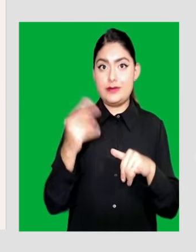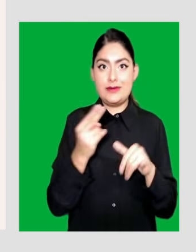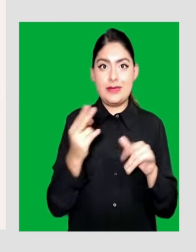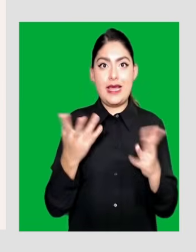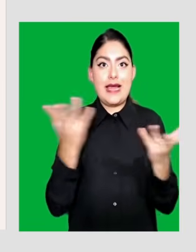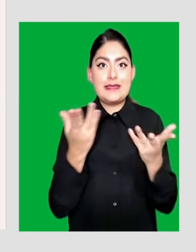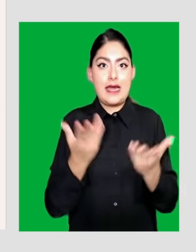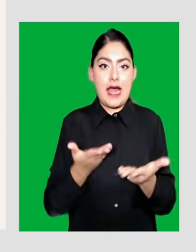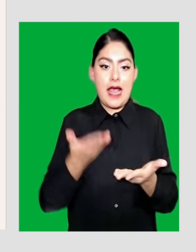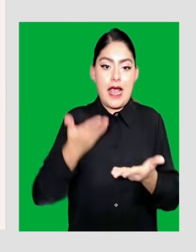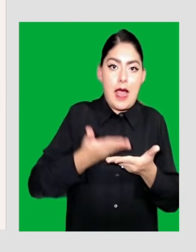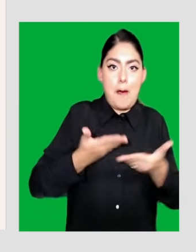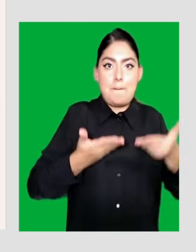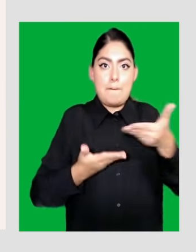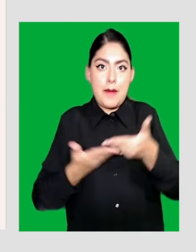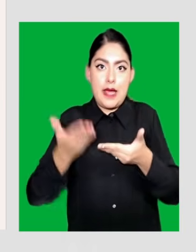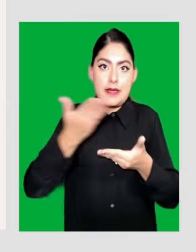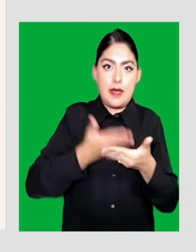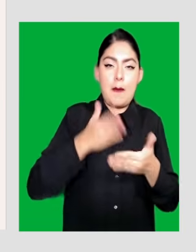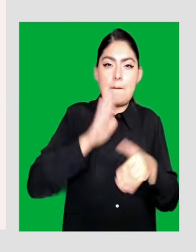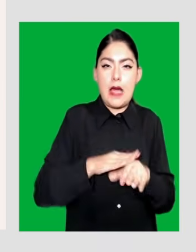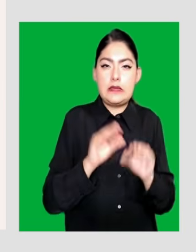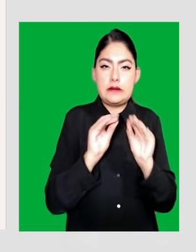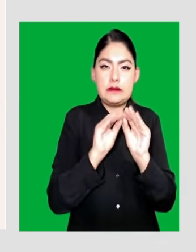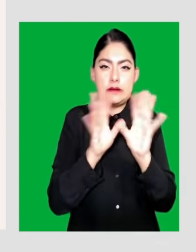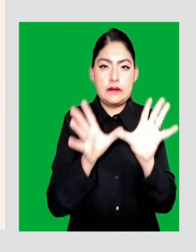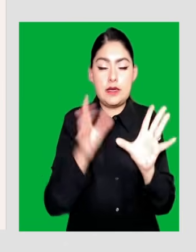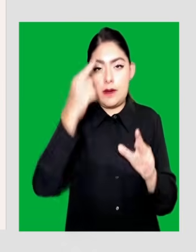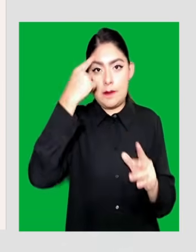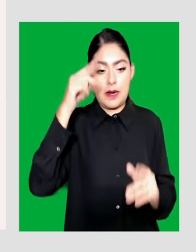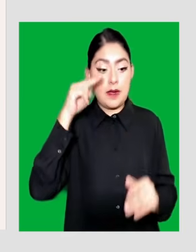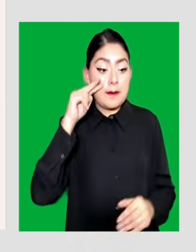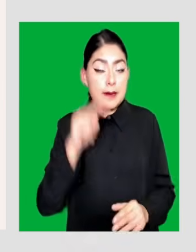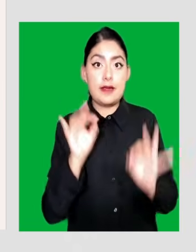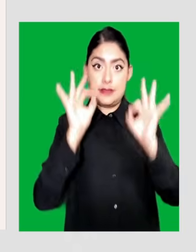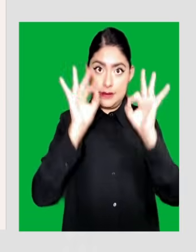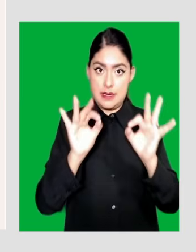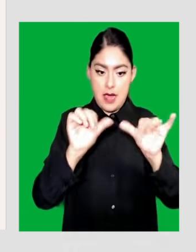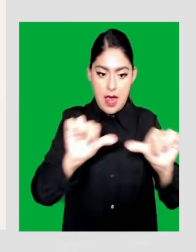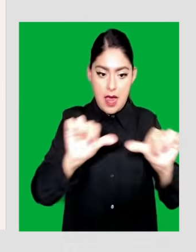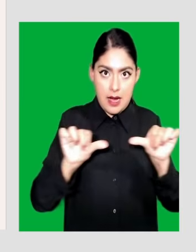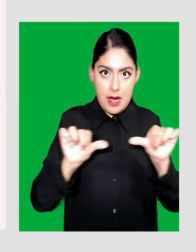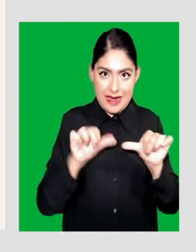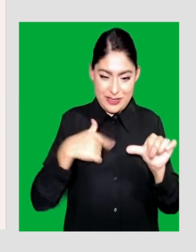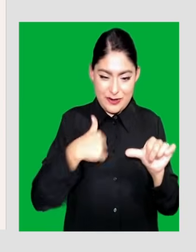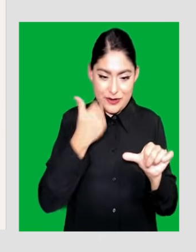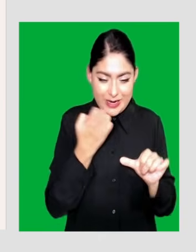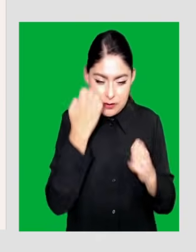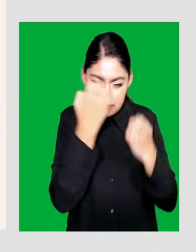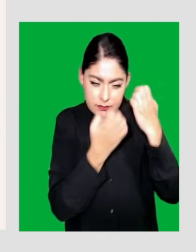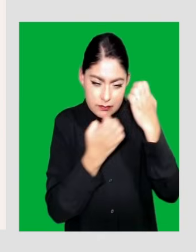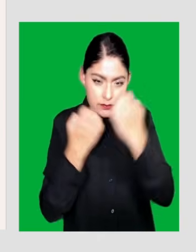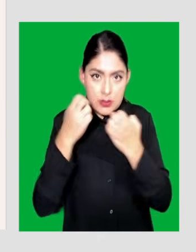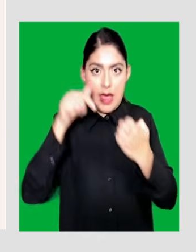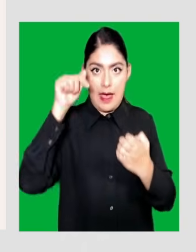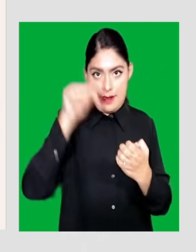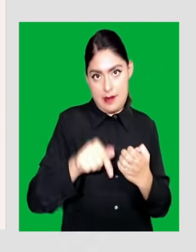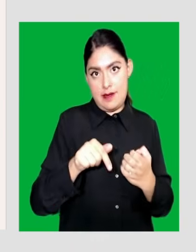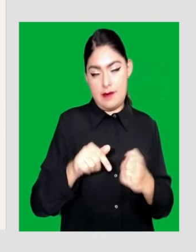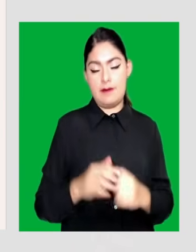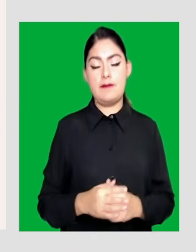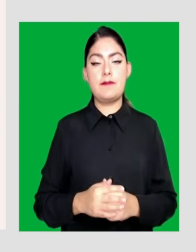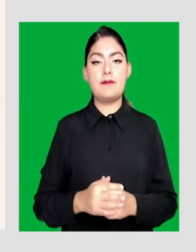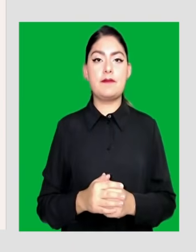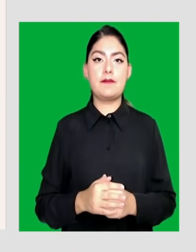esta disposición puede cambiar según lo que necesitemos representar o analizar. Así, en un SIG,